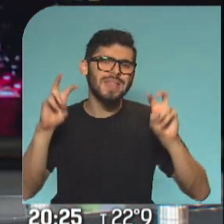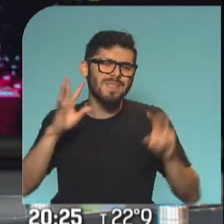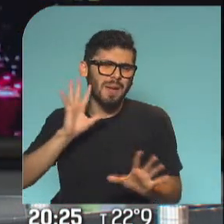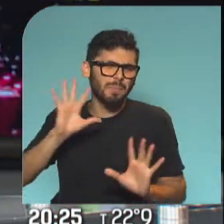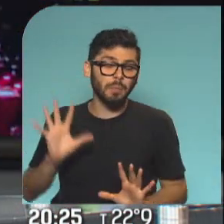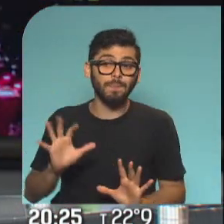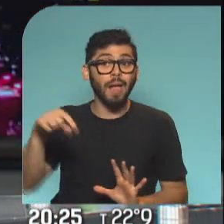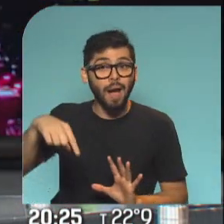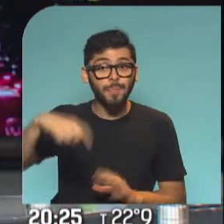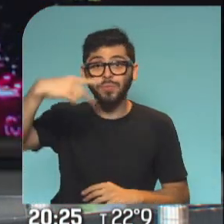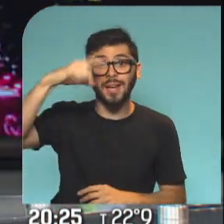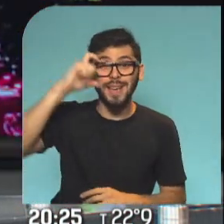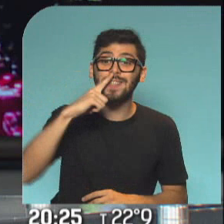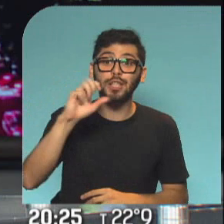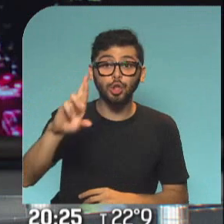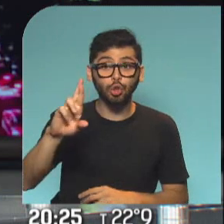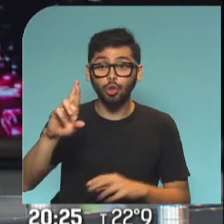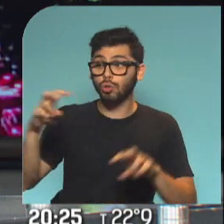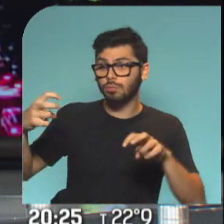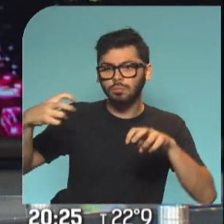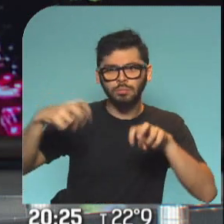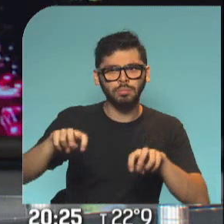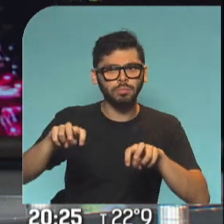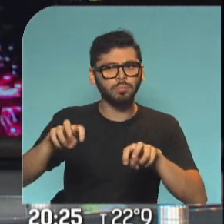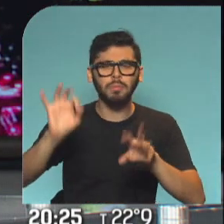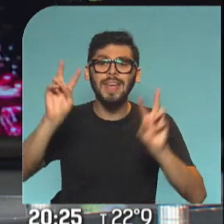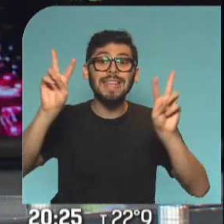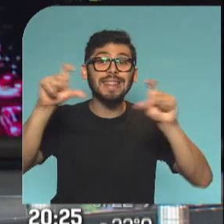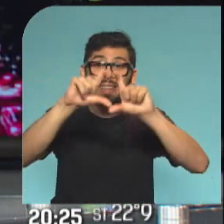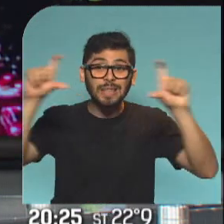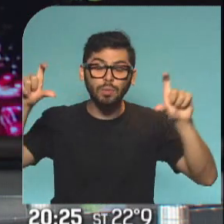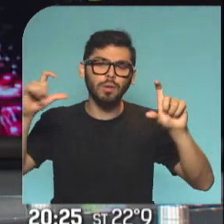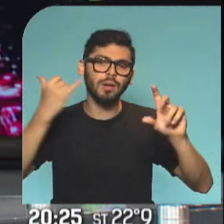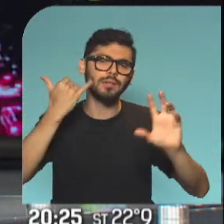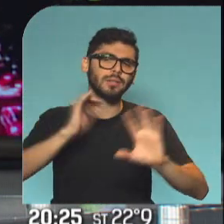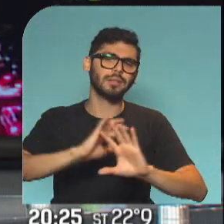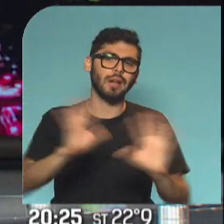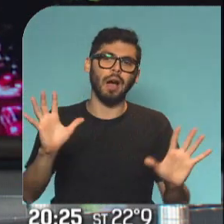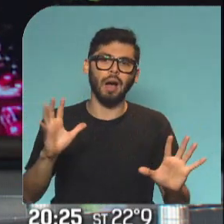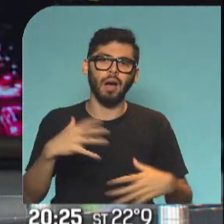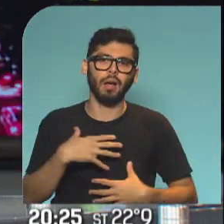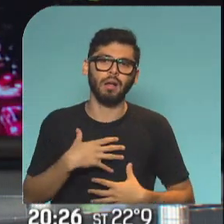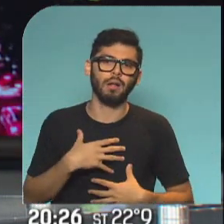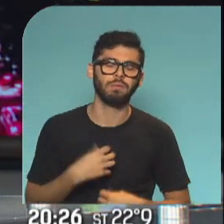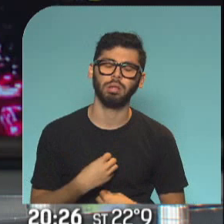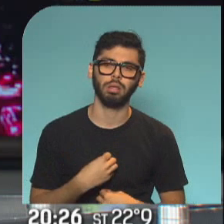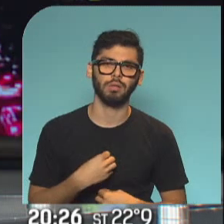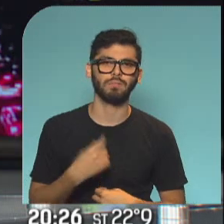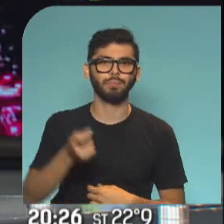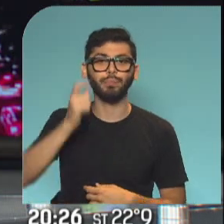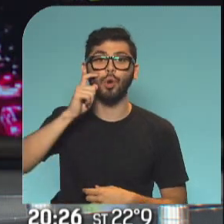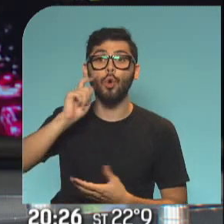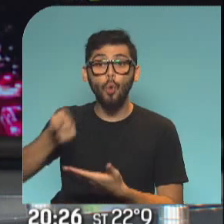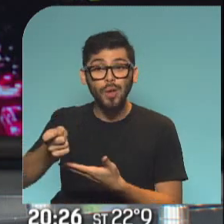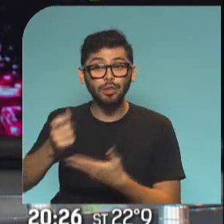aquí en nuestro expositor trae algo que simplemente con el título ya nos saca todas las esperanzas hay un escandaloso fallo a favor de